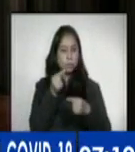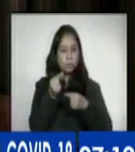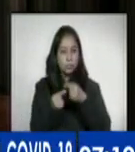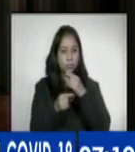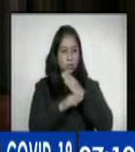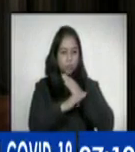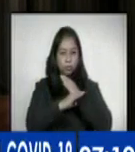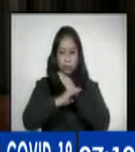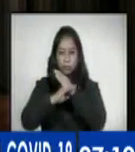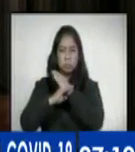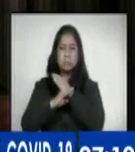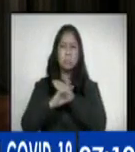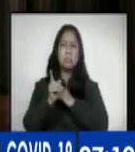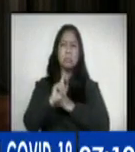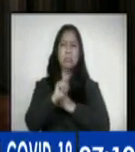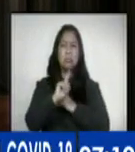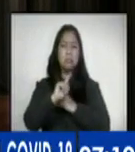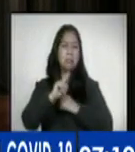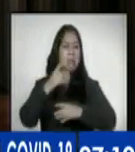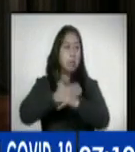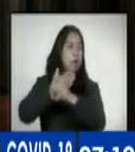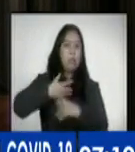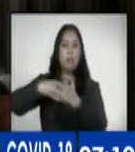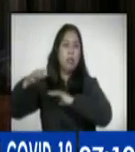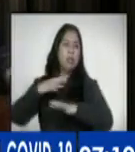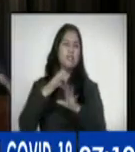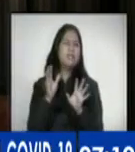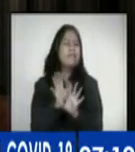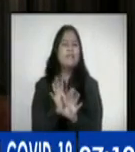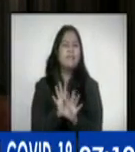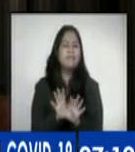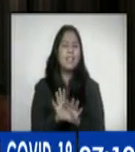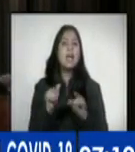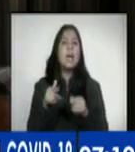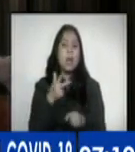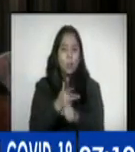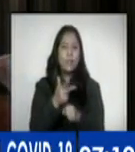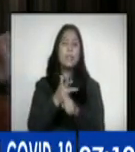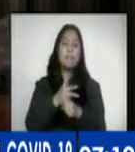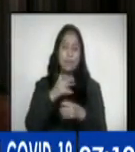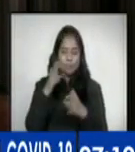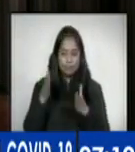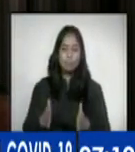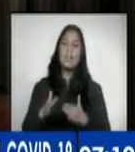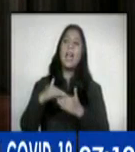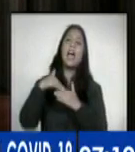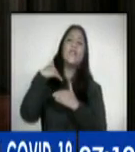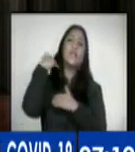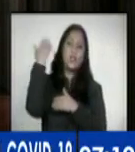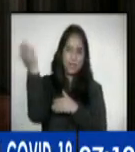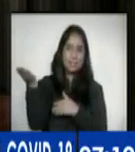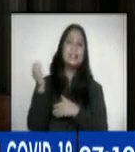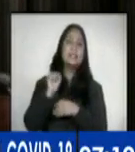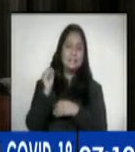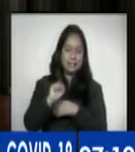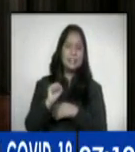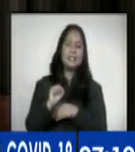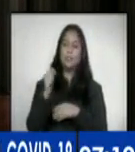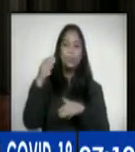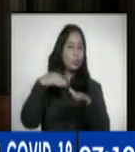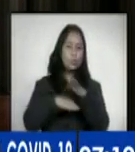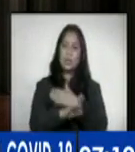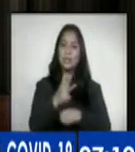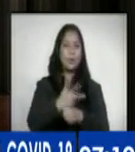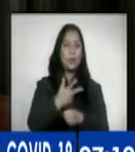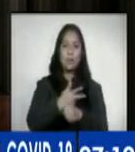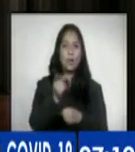No hemos sido escandalosos en las medidas. Guatemaltecos se quedaron afuera de Guatemala al día de ayer, porque no los